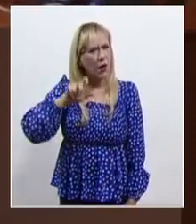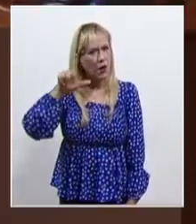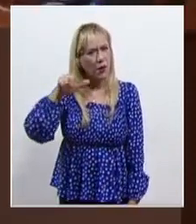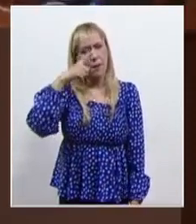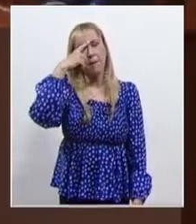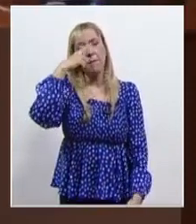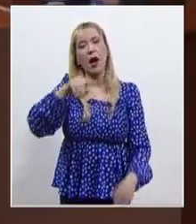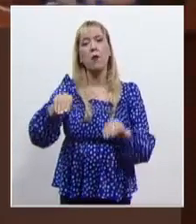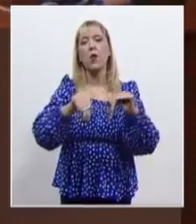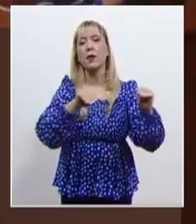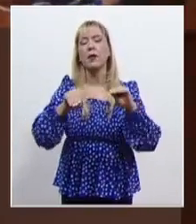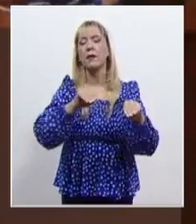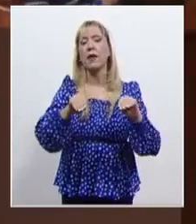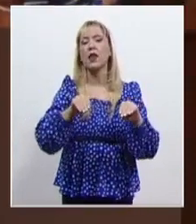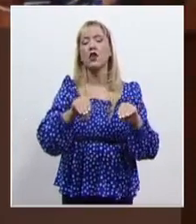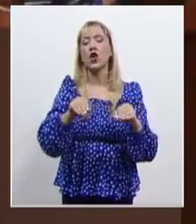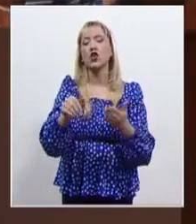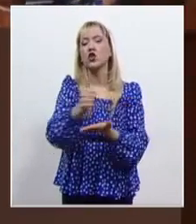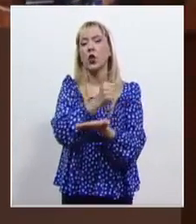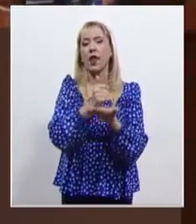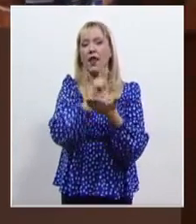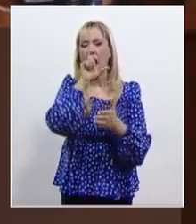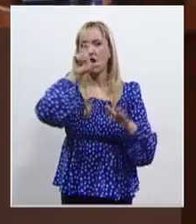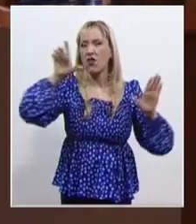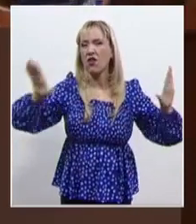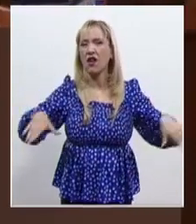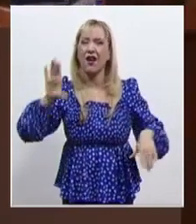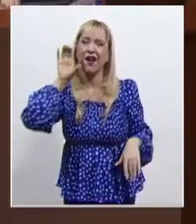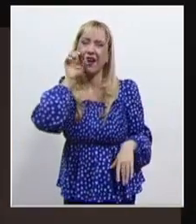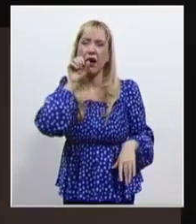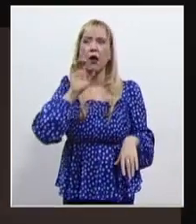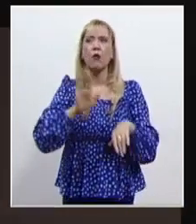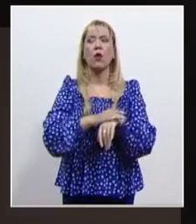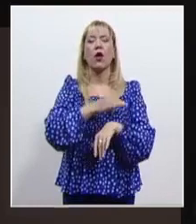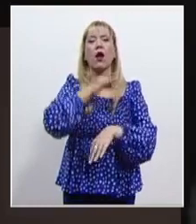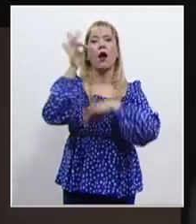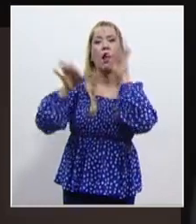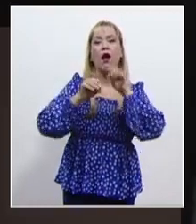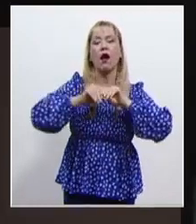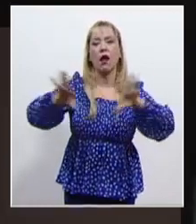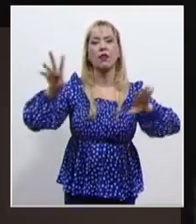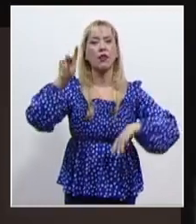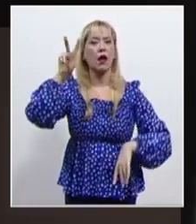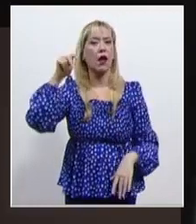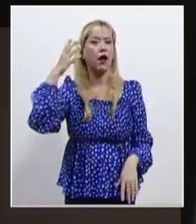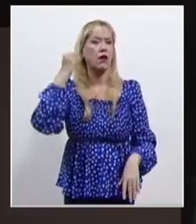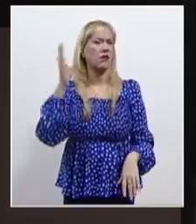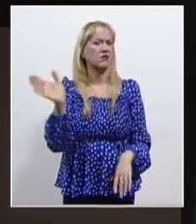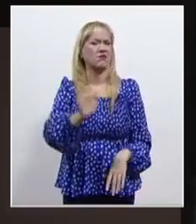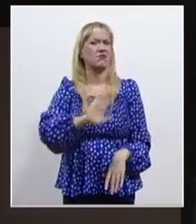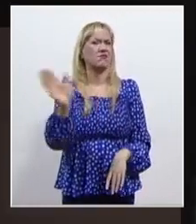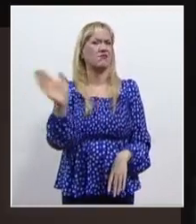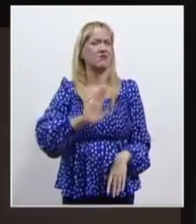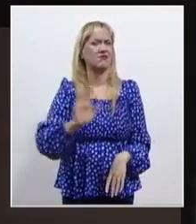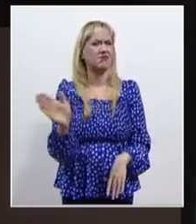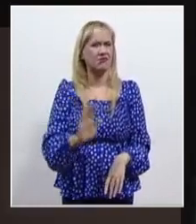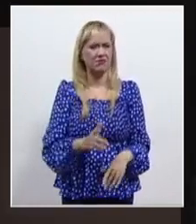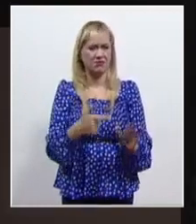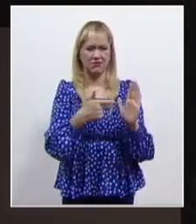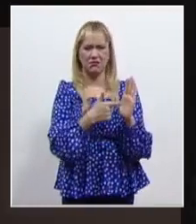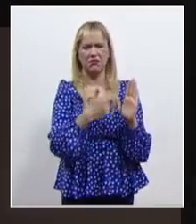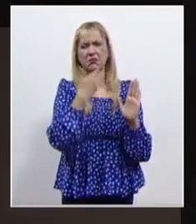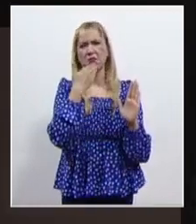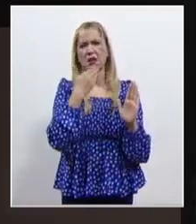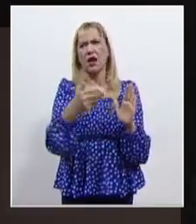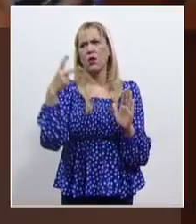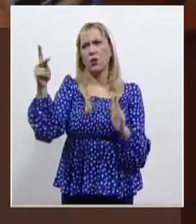partido Movimiento Ciudadano por la difusión de un spot de radio y televisión. Lo anterior, pues su mensaje se encuentra amparado por la libertad del